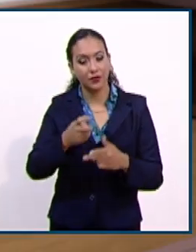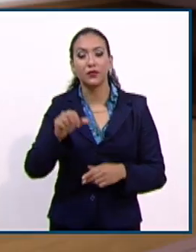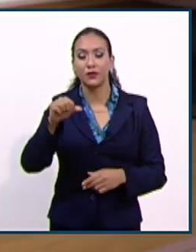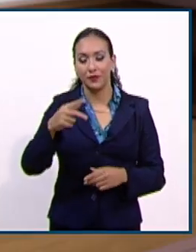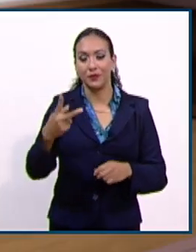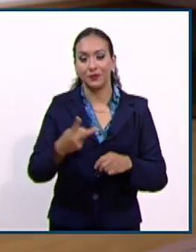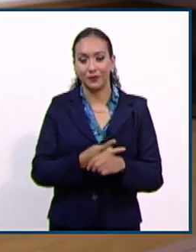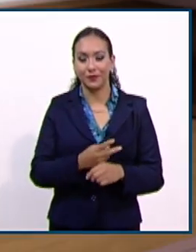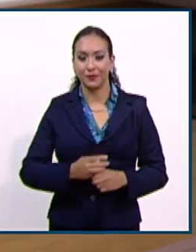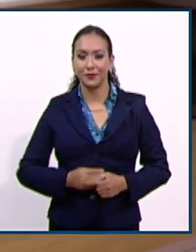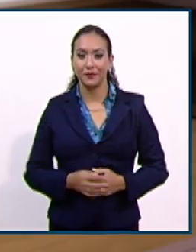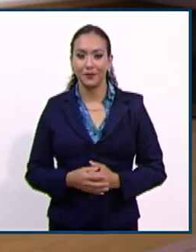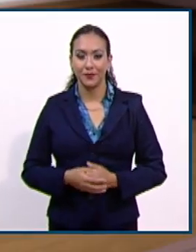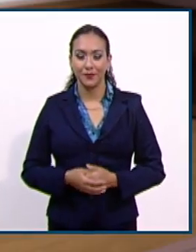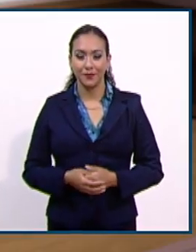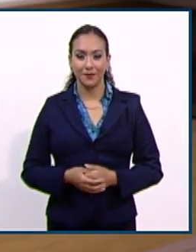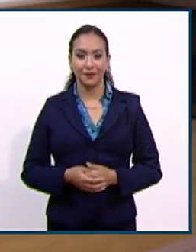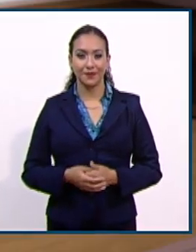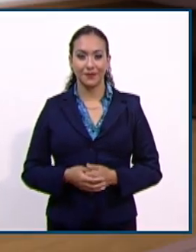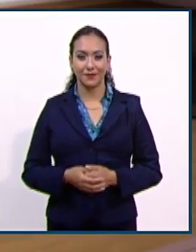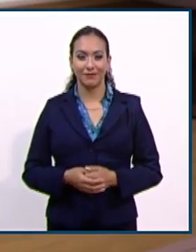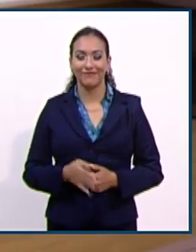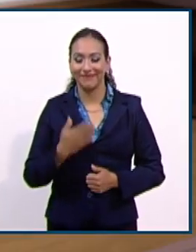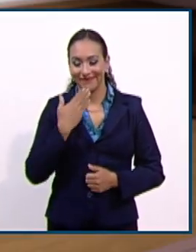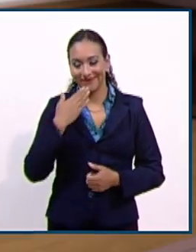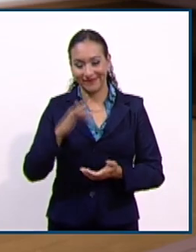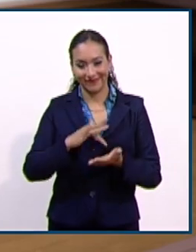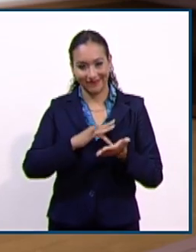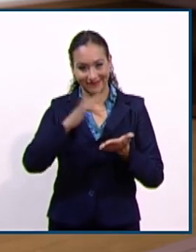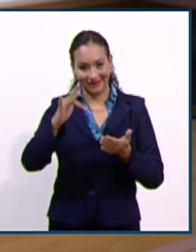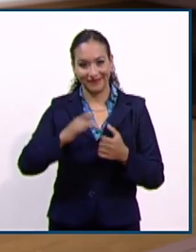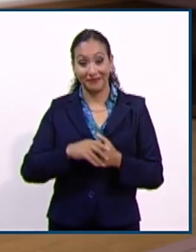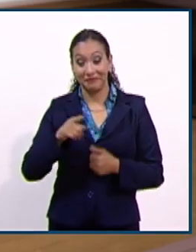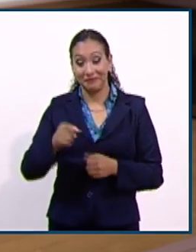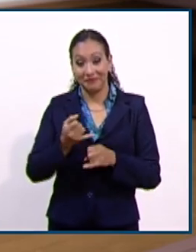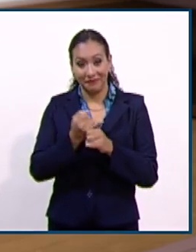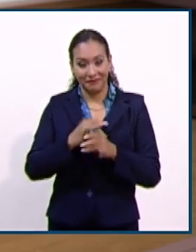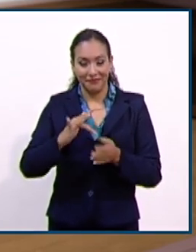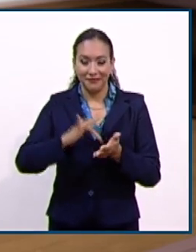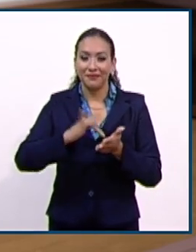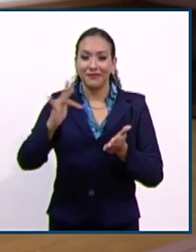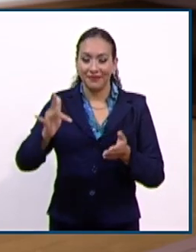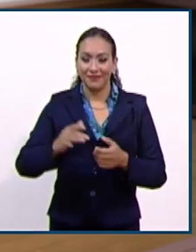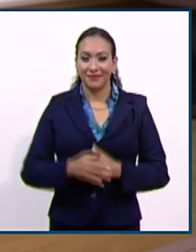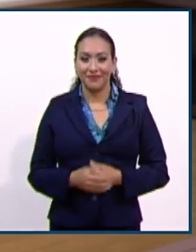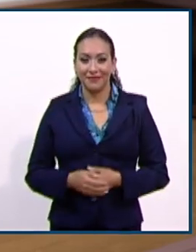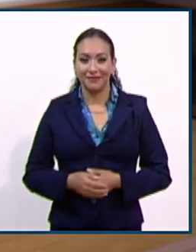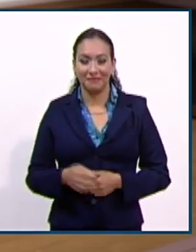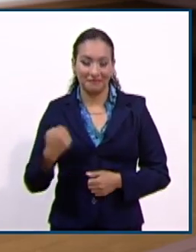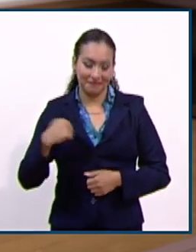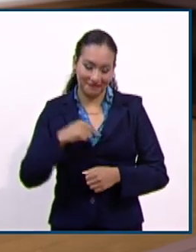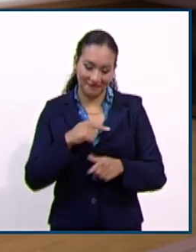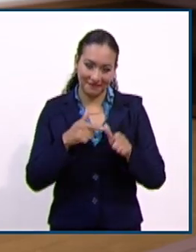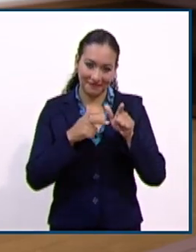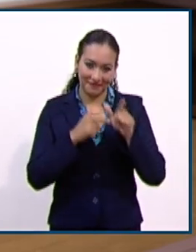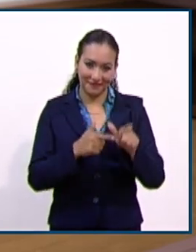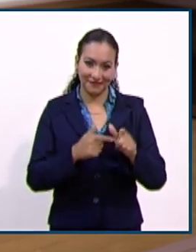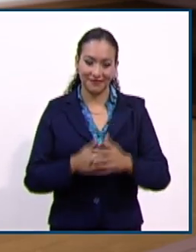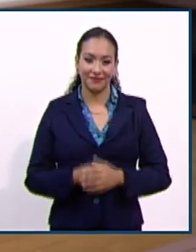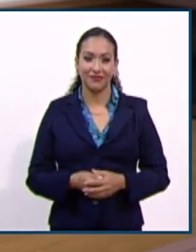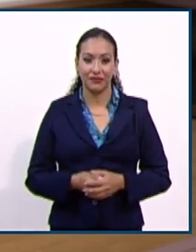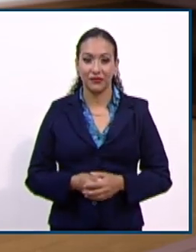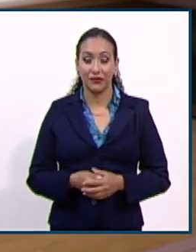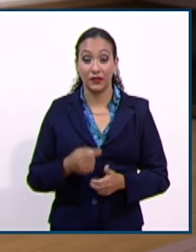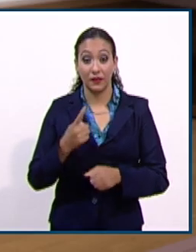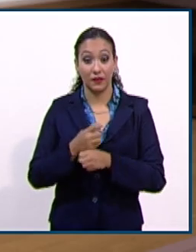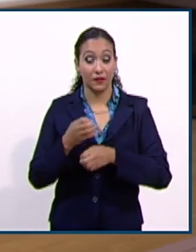esta sesión del Pleno. Muchas gracias, Mario, como siempre, por tu reporte. Y nosotros seguimos con las noticias, porque la primera